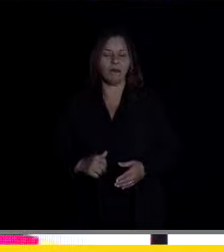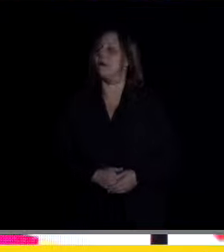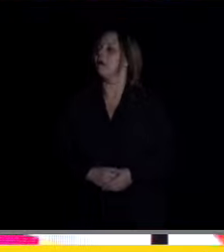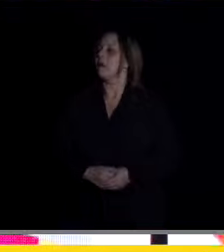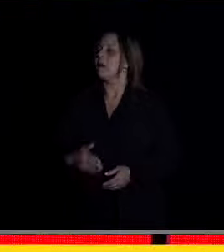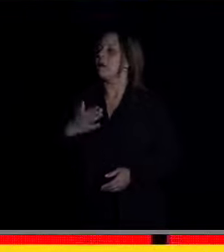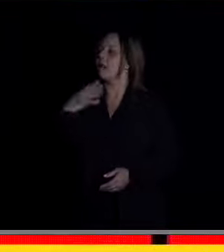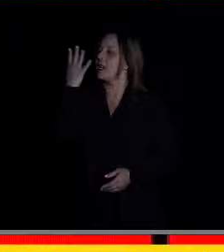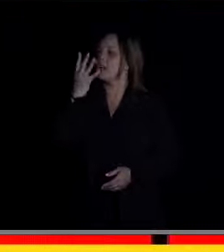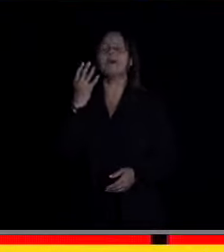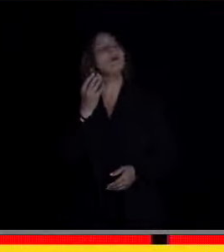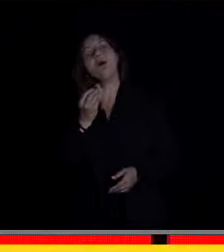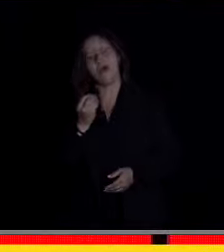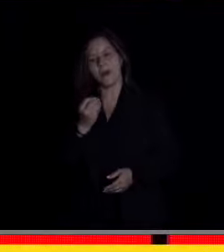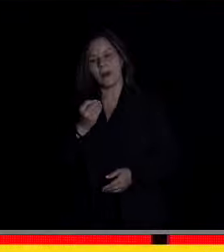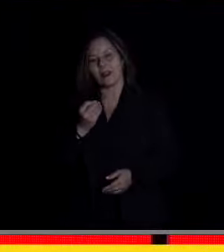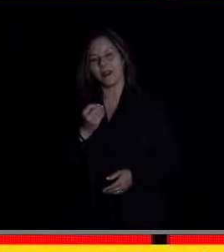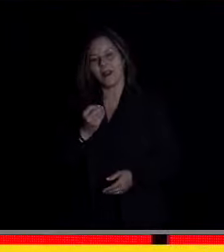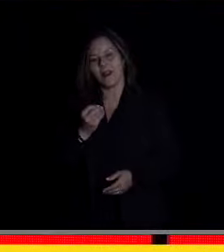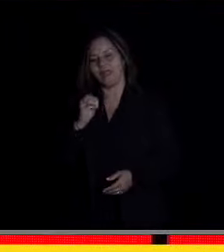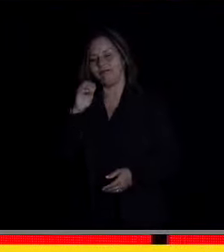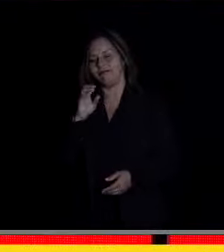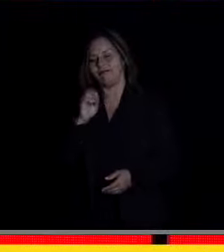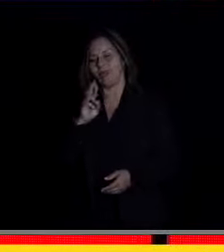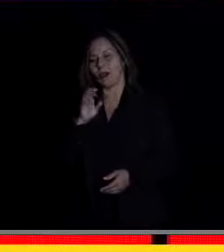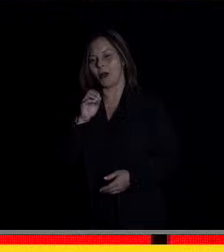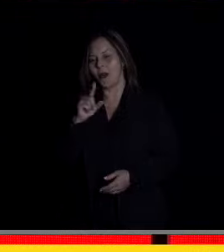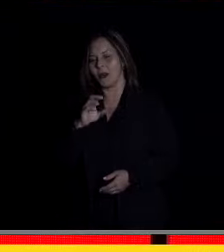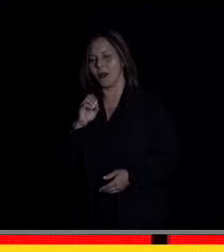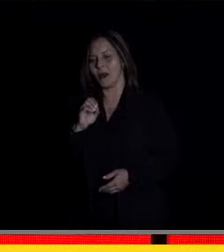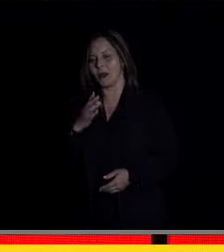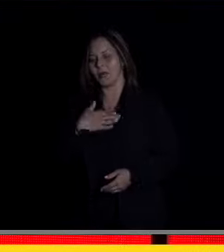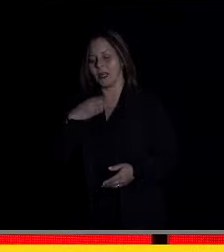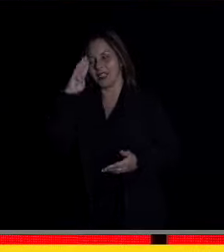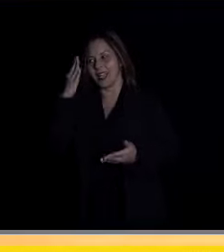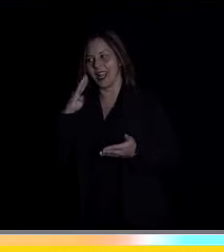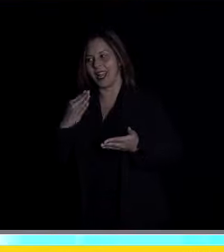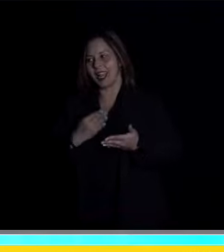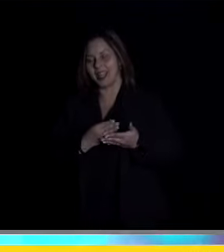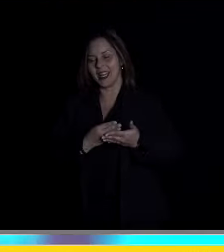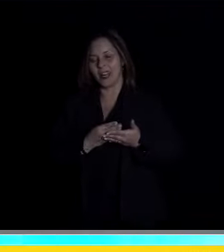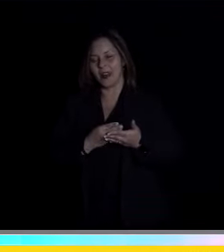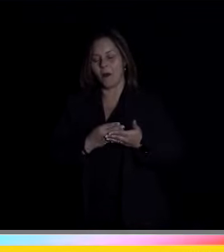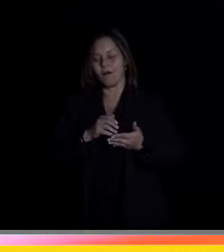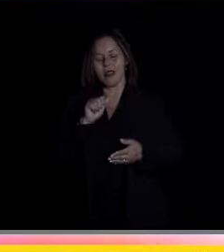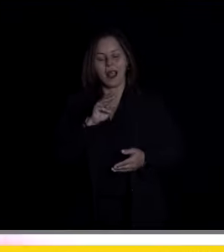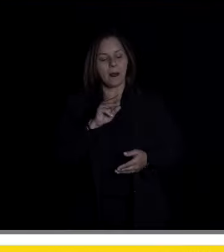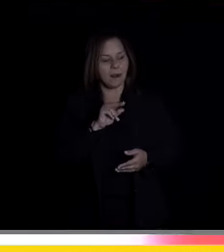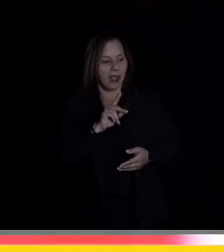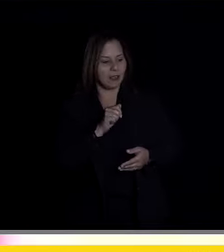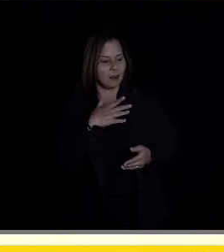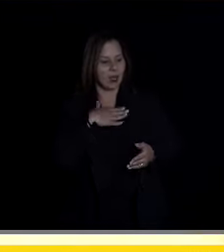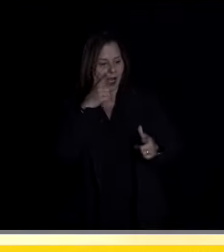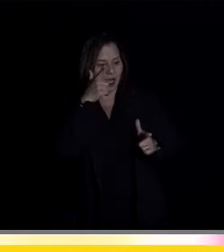Mi hermosa primera dama Ibelis Orozco Pérez. Y mis hijos, Amanda y Alejandro, qué bueno. Mi hermano,